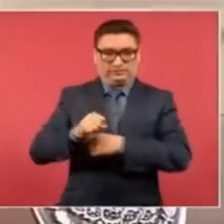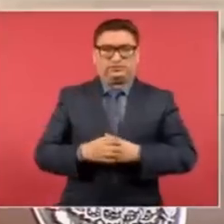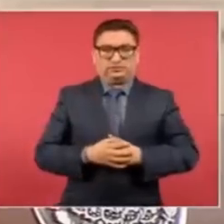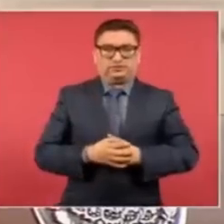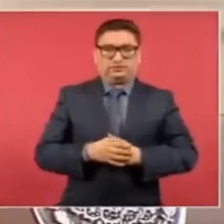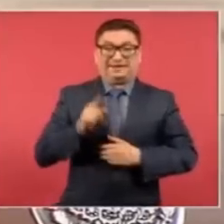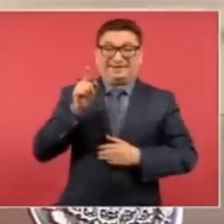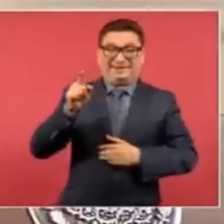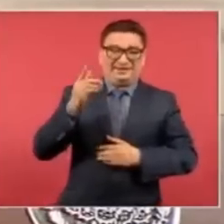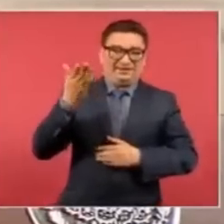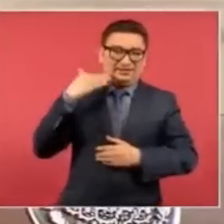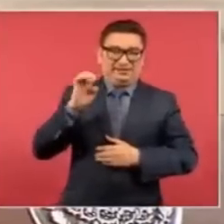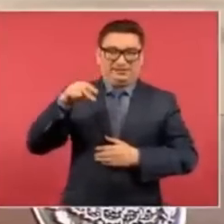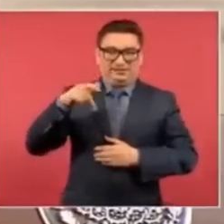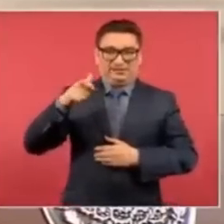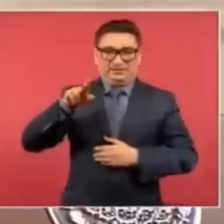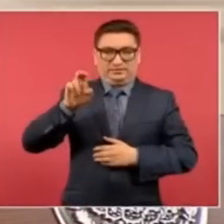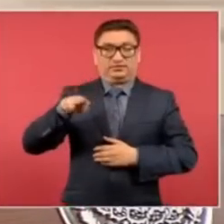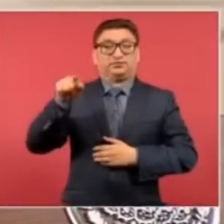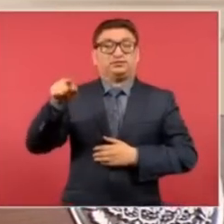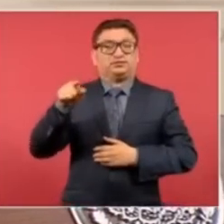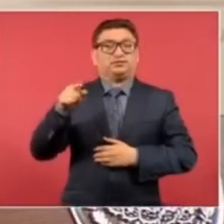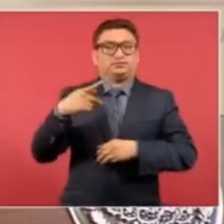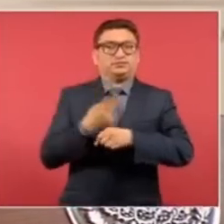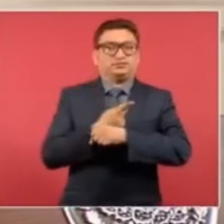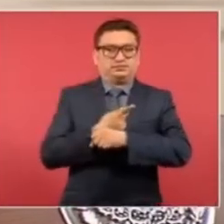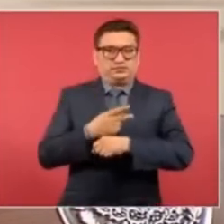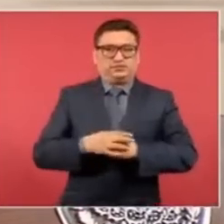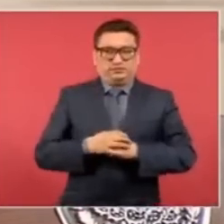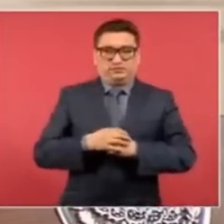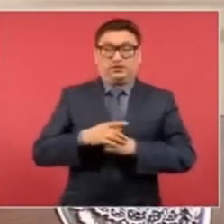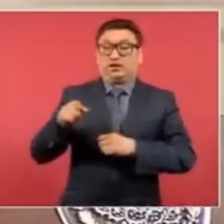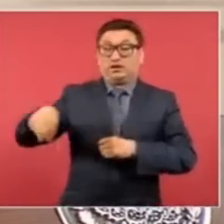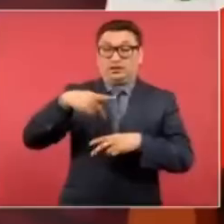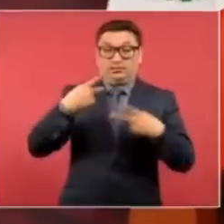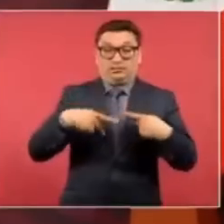Allá ese auge del enequén llevó a la esclavitud